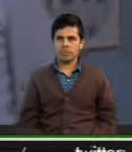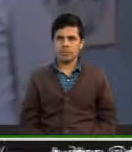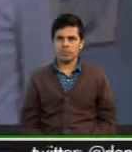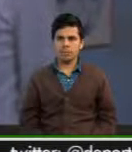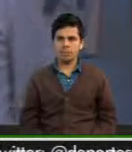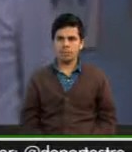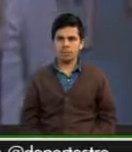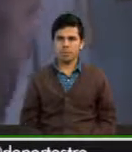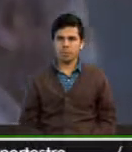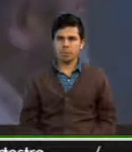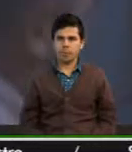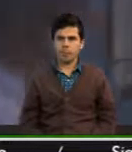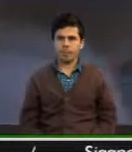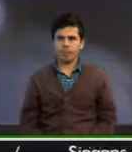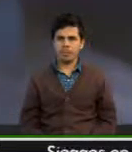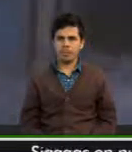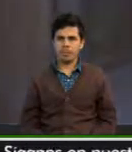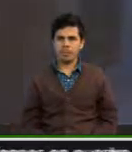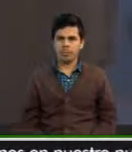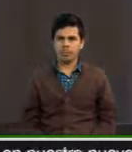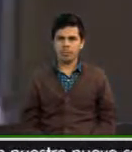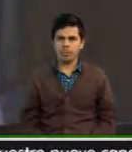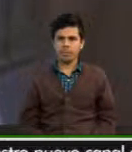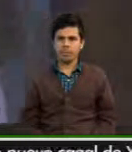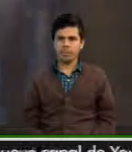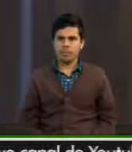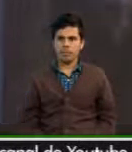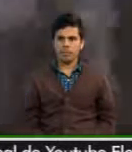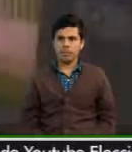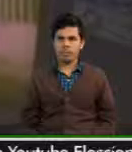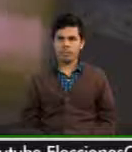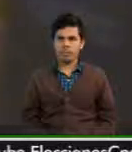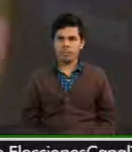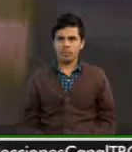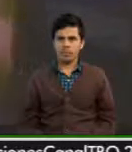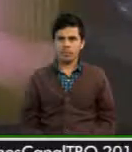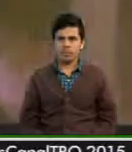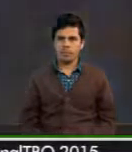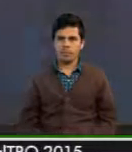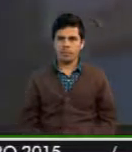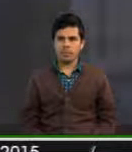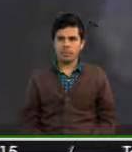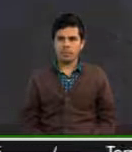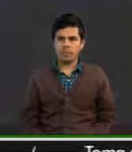maestro. Recuerdo que en este momento dentro del palacio no solamente hay guerrilleros, maestro, también hay gente inocente y la están matando.